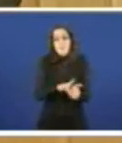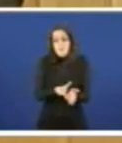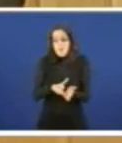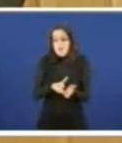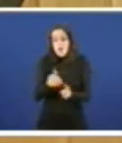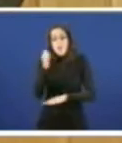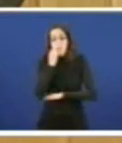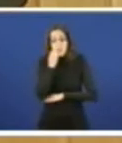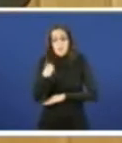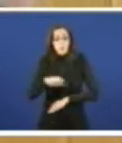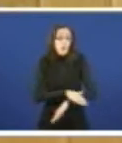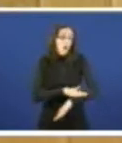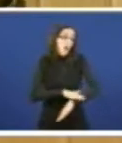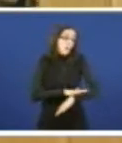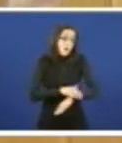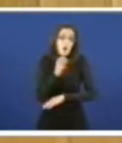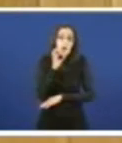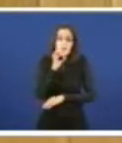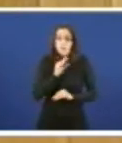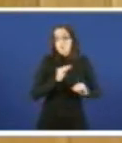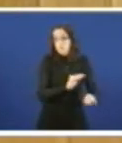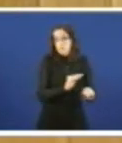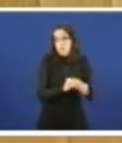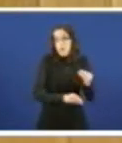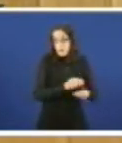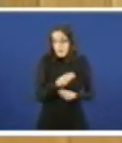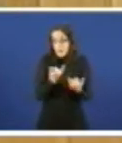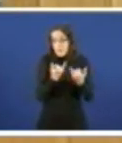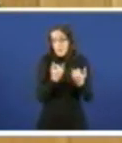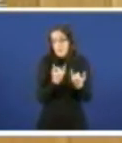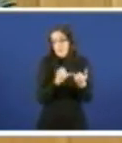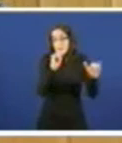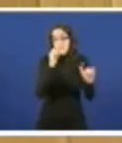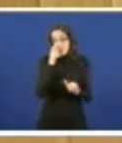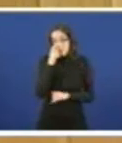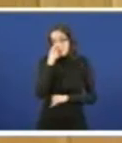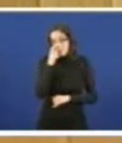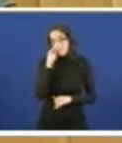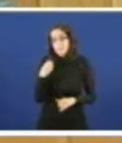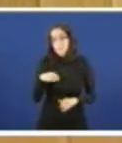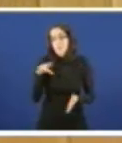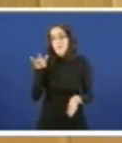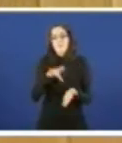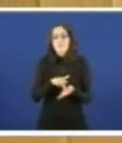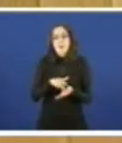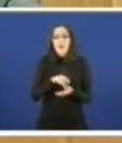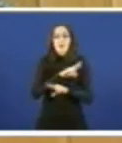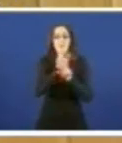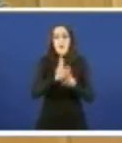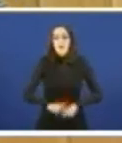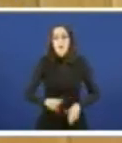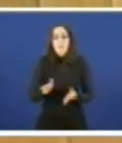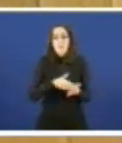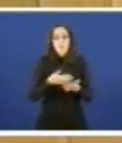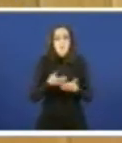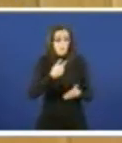Goberno galego faga os seus deberes, efectivamente, e que faga celebracións, e o Día da Poesía, o Día Internacional da Poesía, como íbamos a